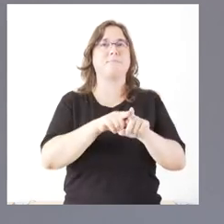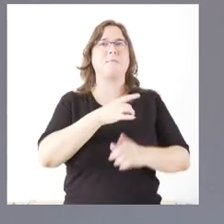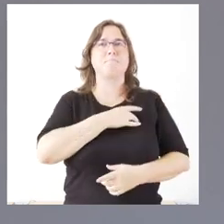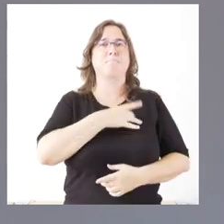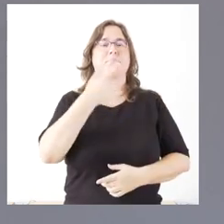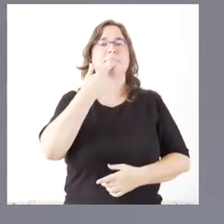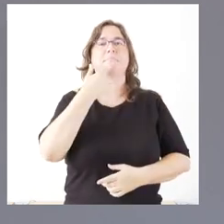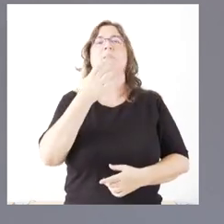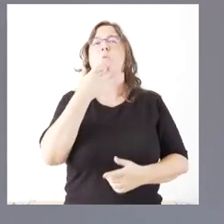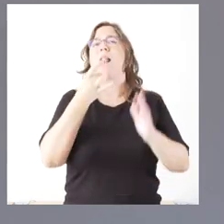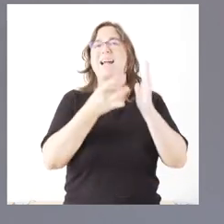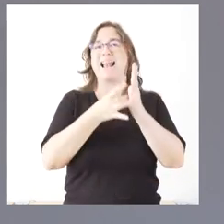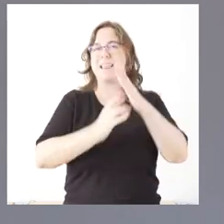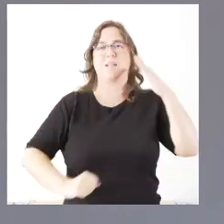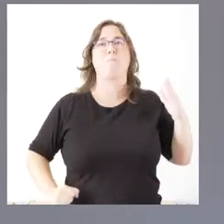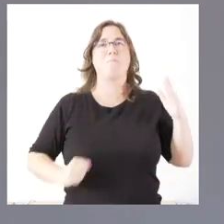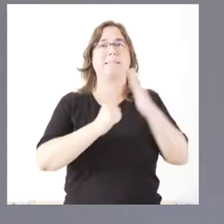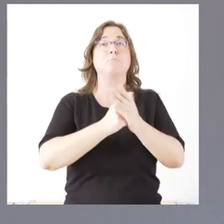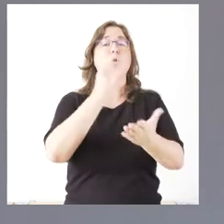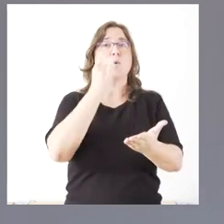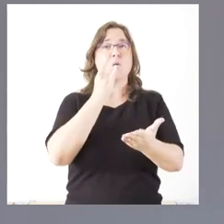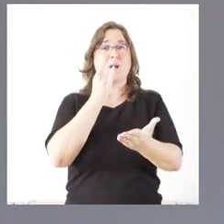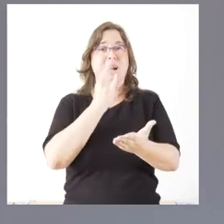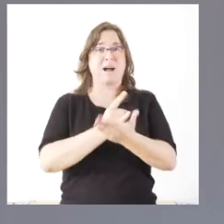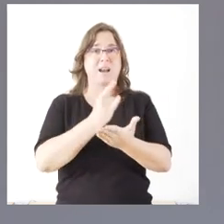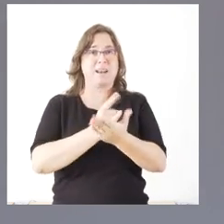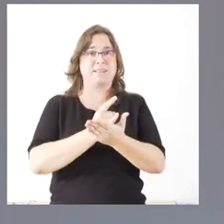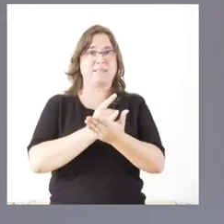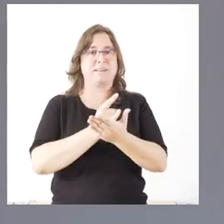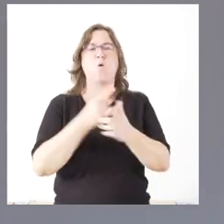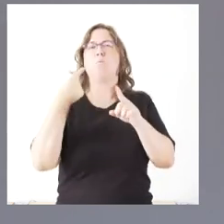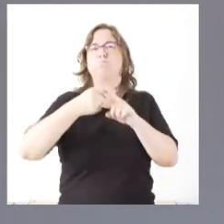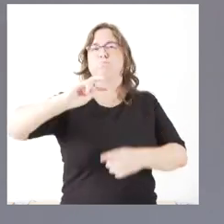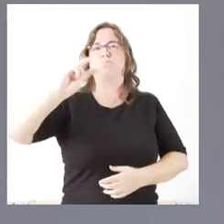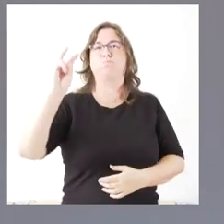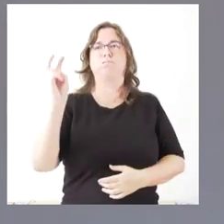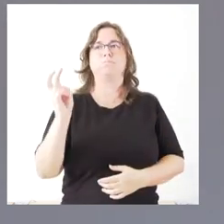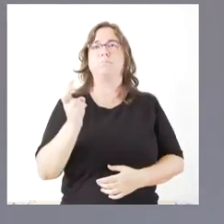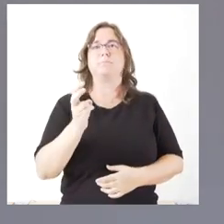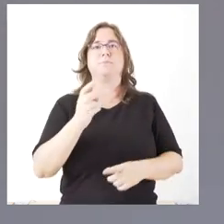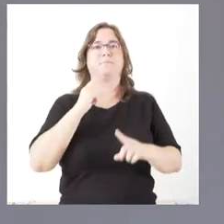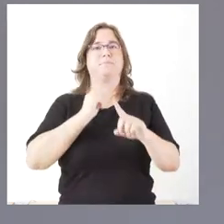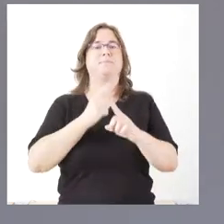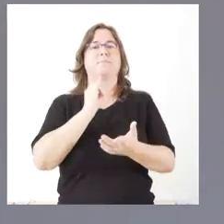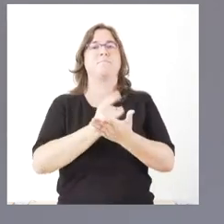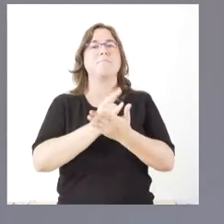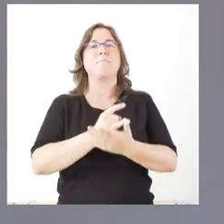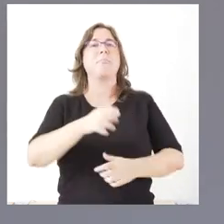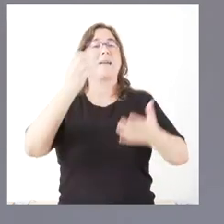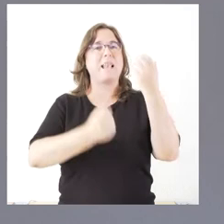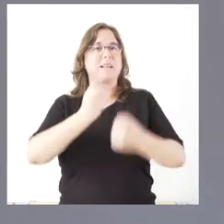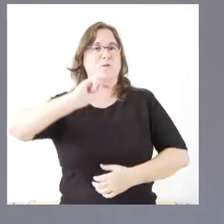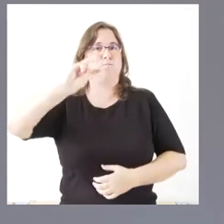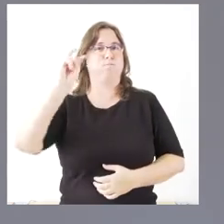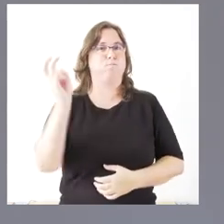en cualquiera de ellos, nuestras carnes, nuestros productos lácteos, nuestros productos de diversa naturaleza.